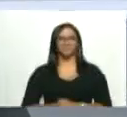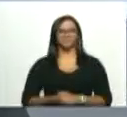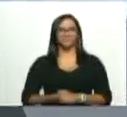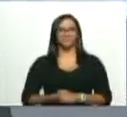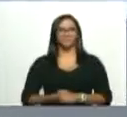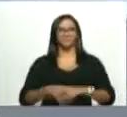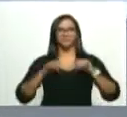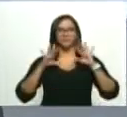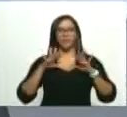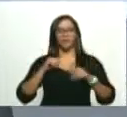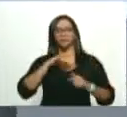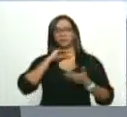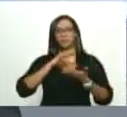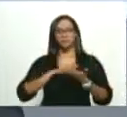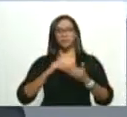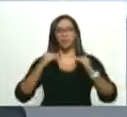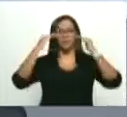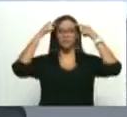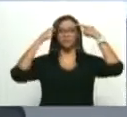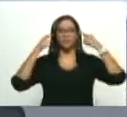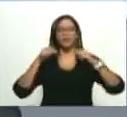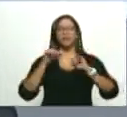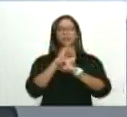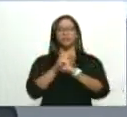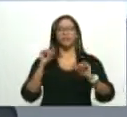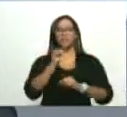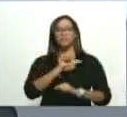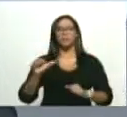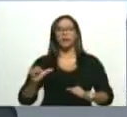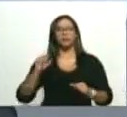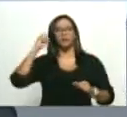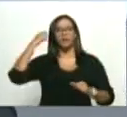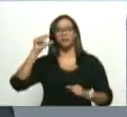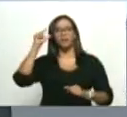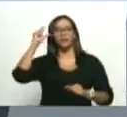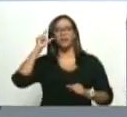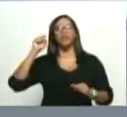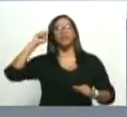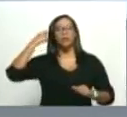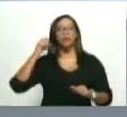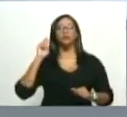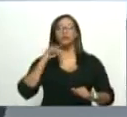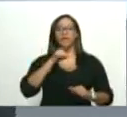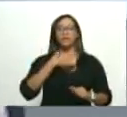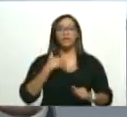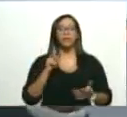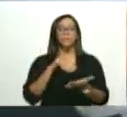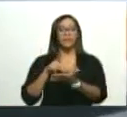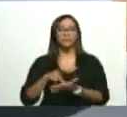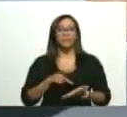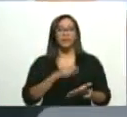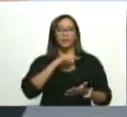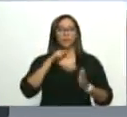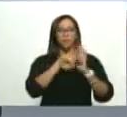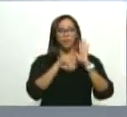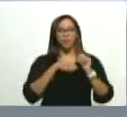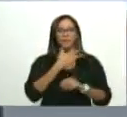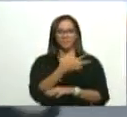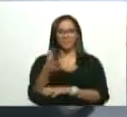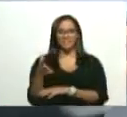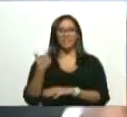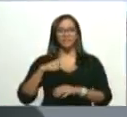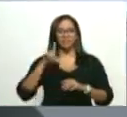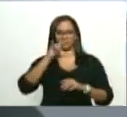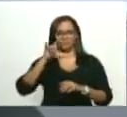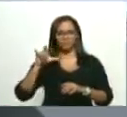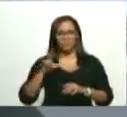Años de la siembra del comandante Hugo Chávez. Este fin de semana se estará recordando esta fecha y les recuerdo que si ustedes quieren participar en nuestro programa 360, tienen mi cuenta de